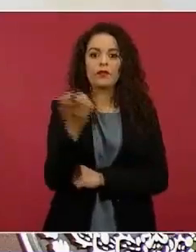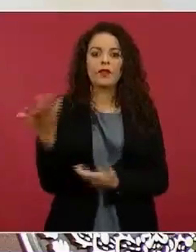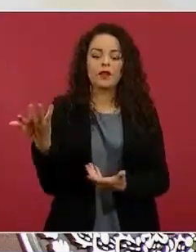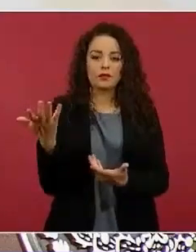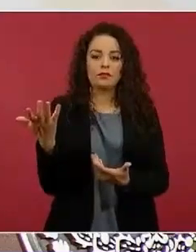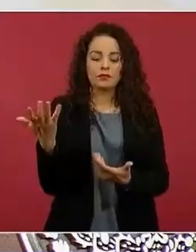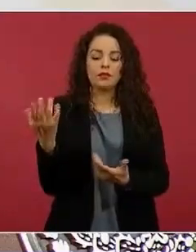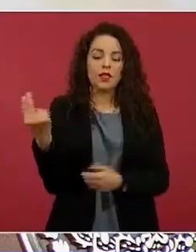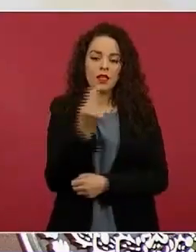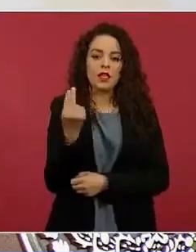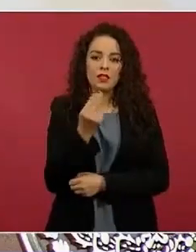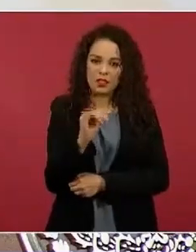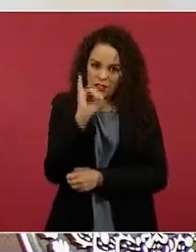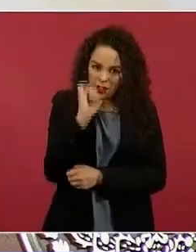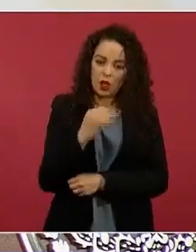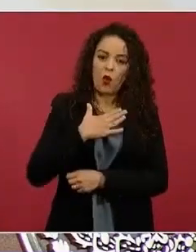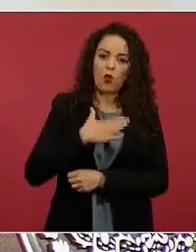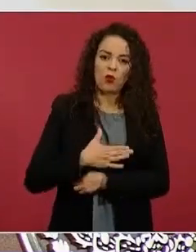el caso